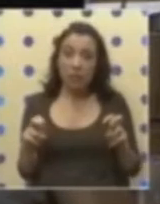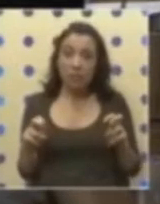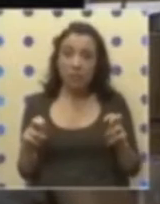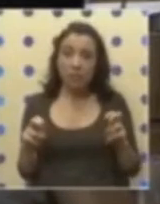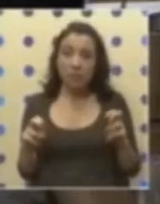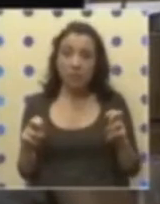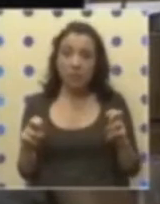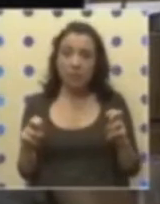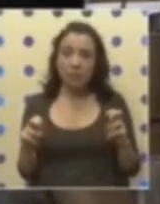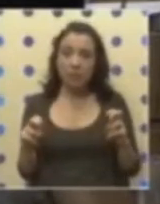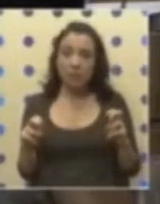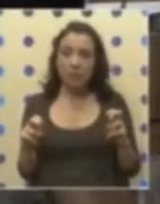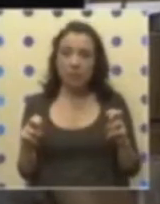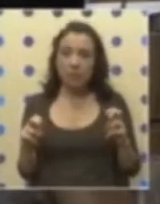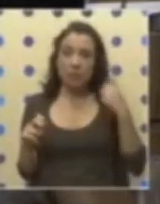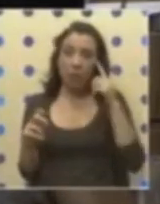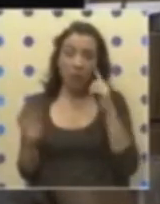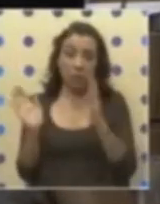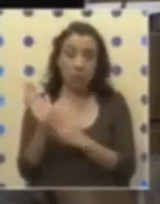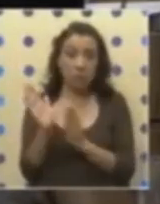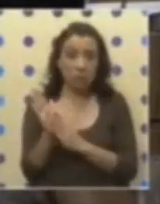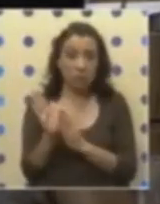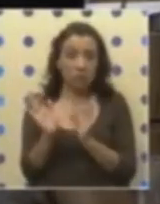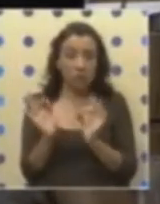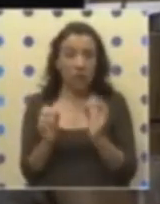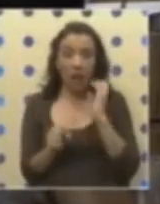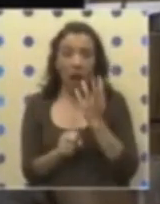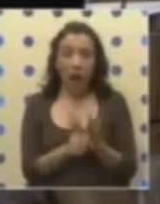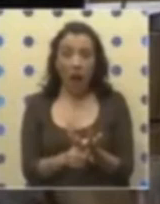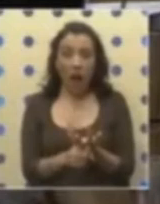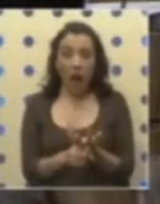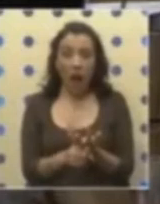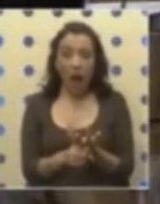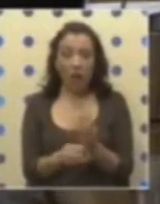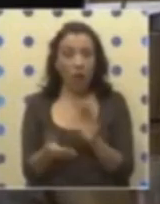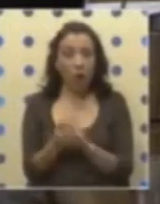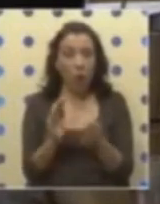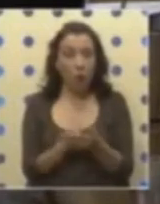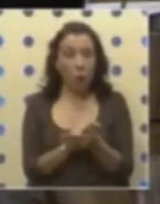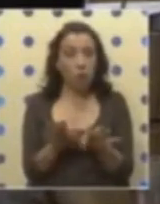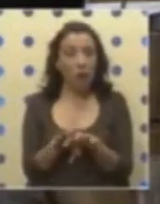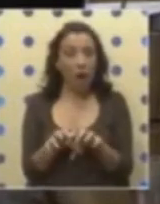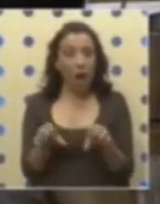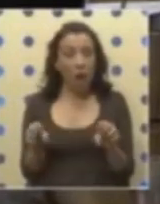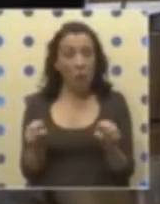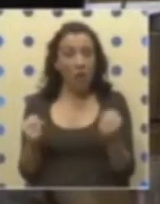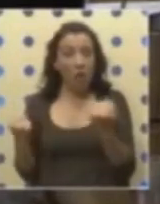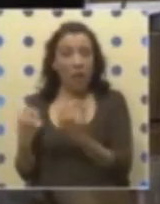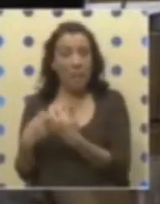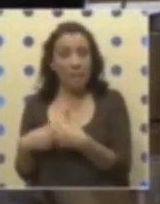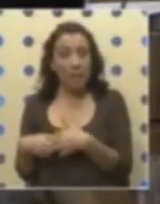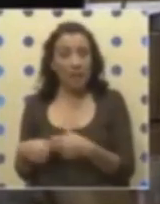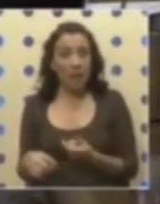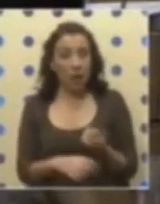para evidenciar efectivamente que aquí existe una colusión, un acuerdo entre las empresas